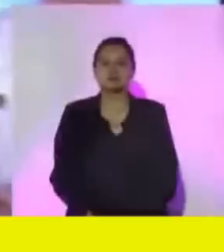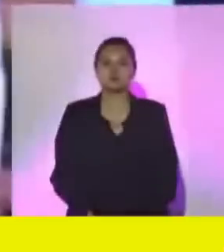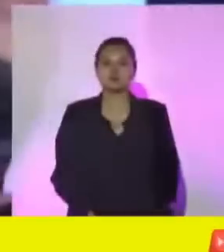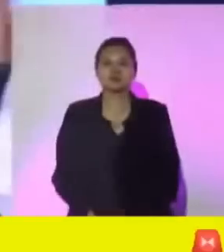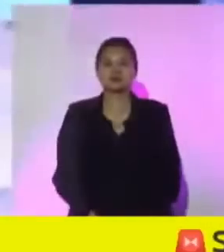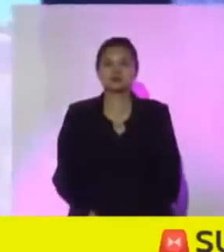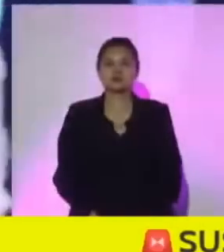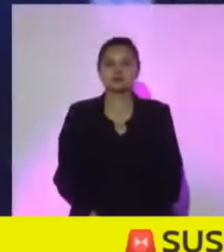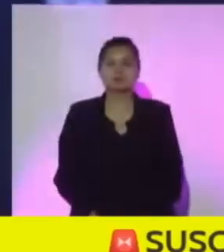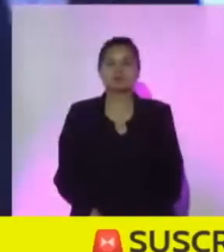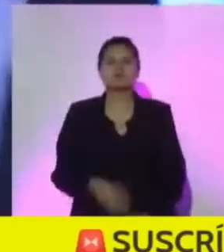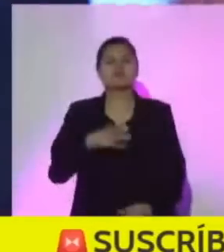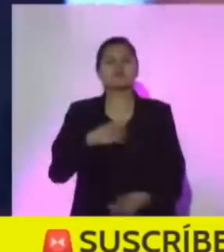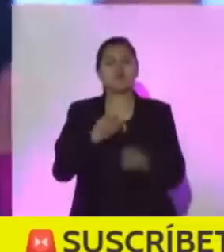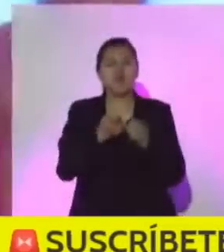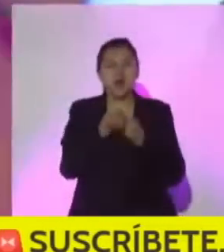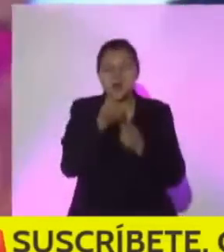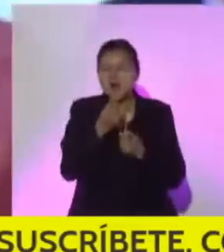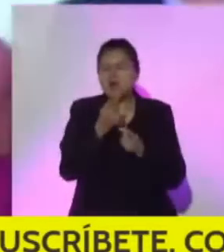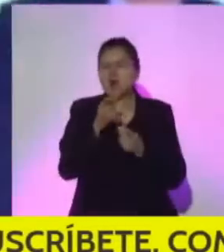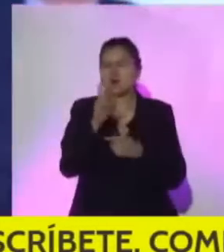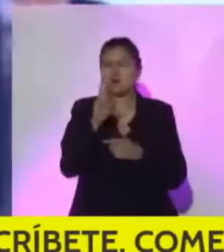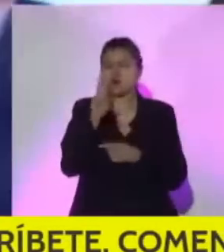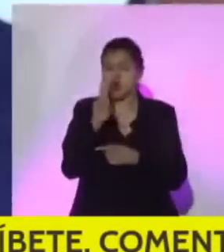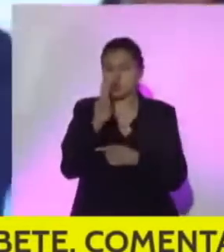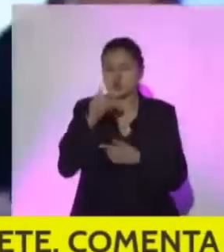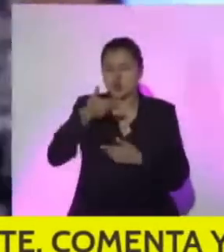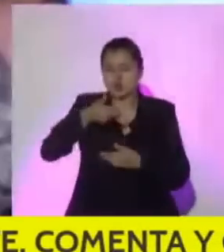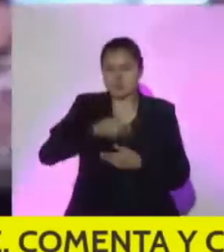posible pidió sochil que